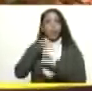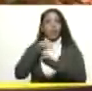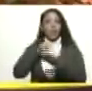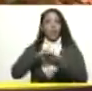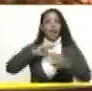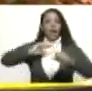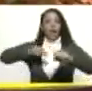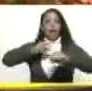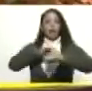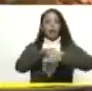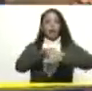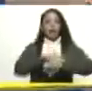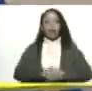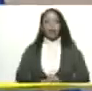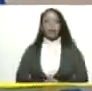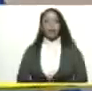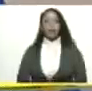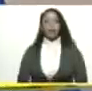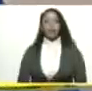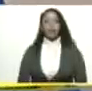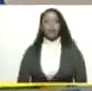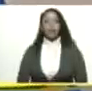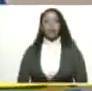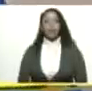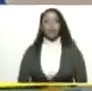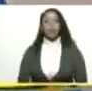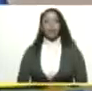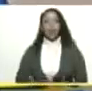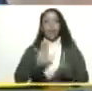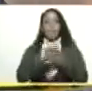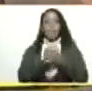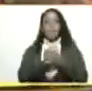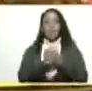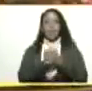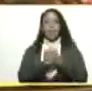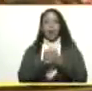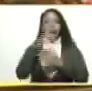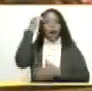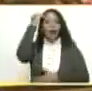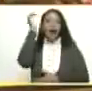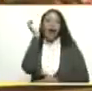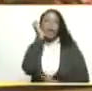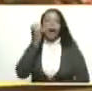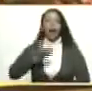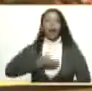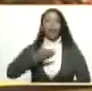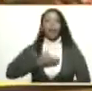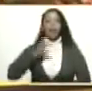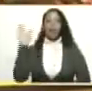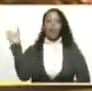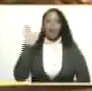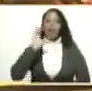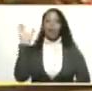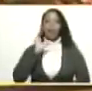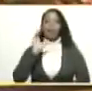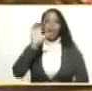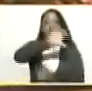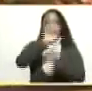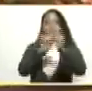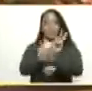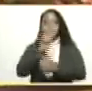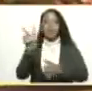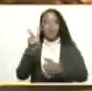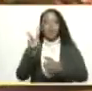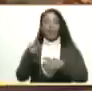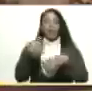Héctor Rodríguez, la compañera Carmen Meléndez, alcaldesa de Caracas y